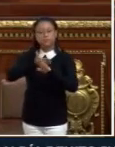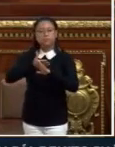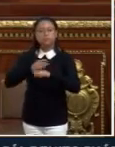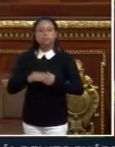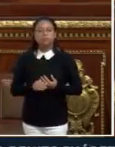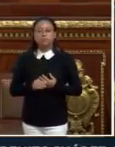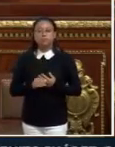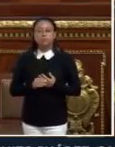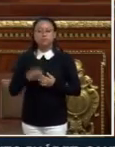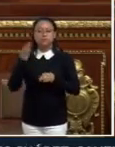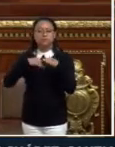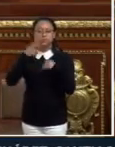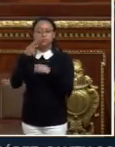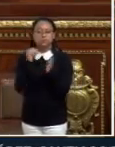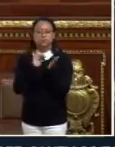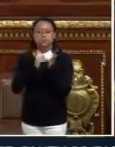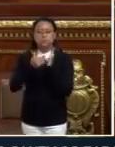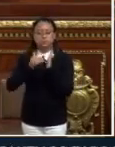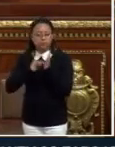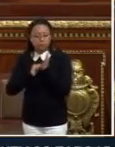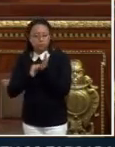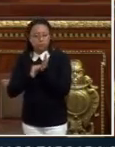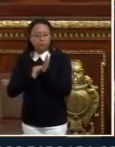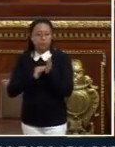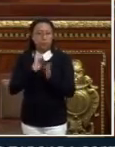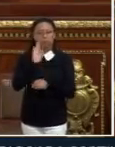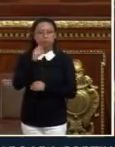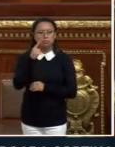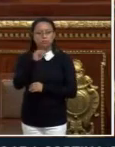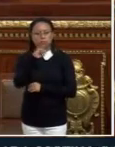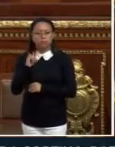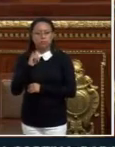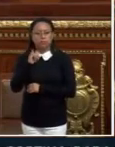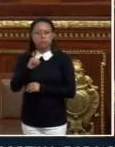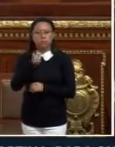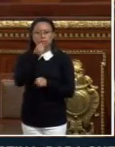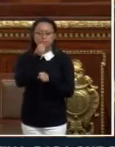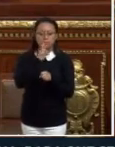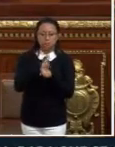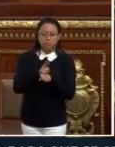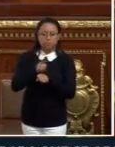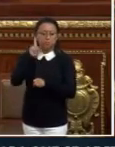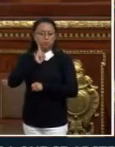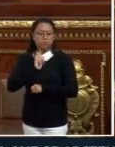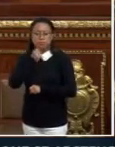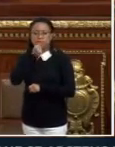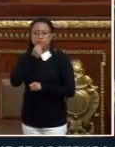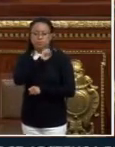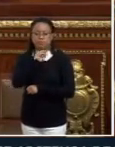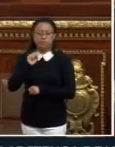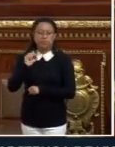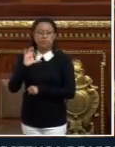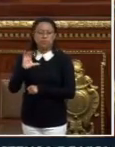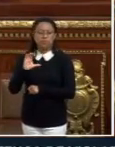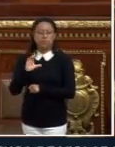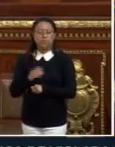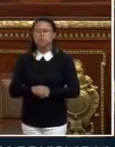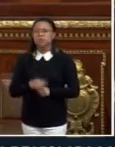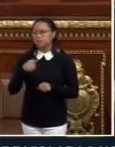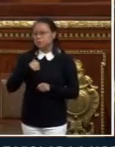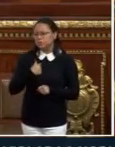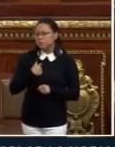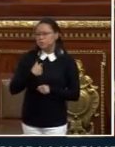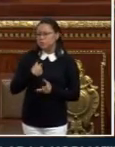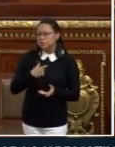una estrategia conjunta entre Fiscalía, entre Secretaría de las Mujeres, entre la Secretaría de Seguridad. Me imagino qué sentirán